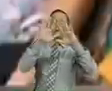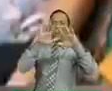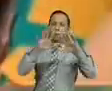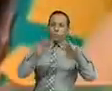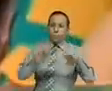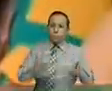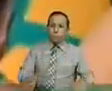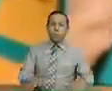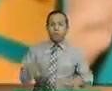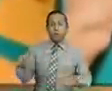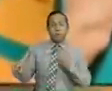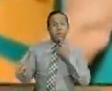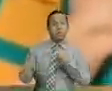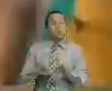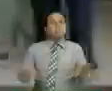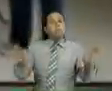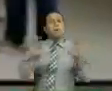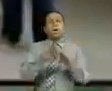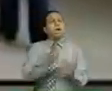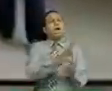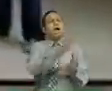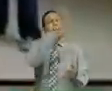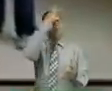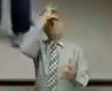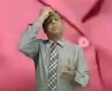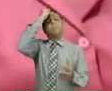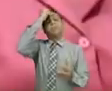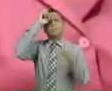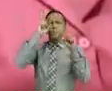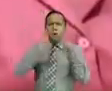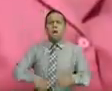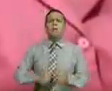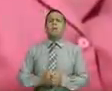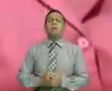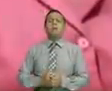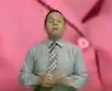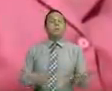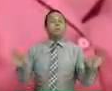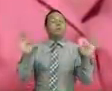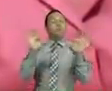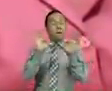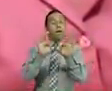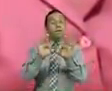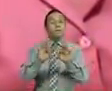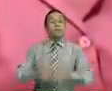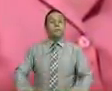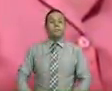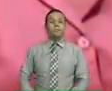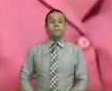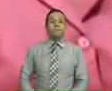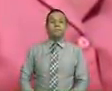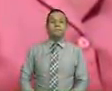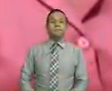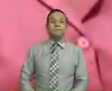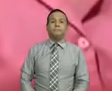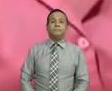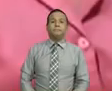esta pandemia, que sirva para ser mejores personas. Informó Adriana Peralta.